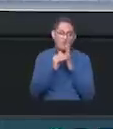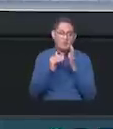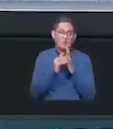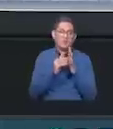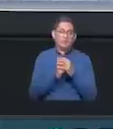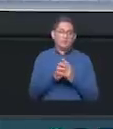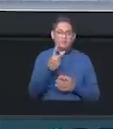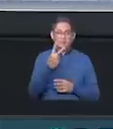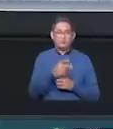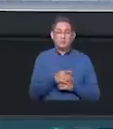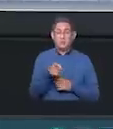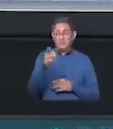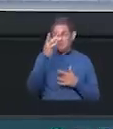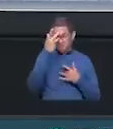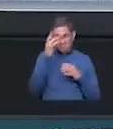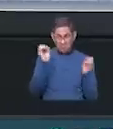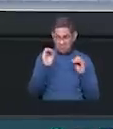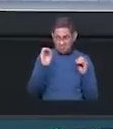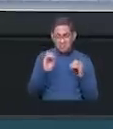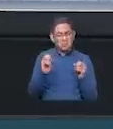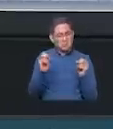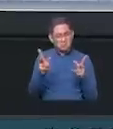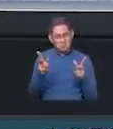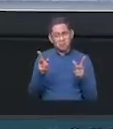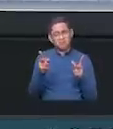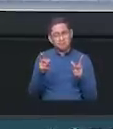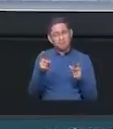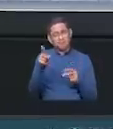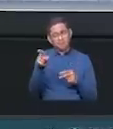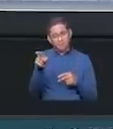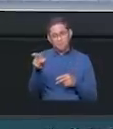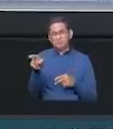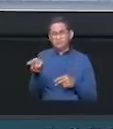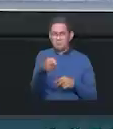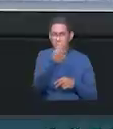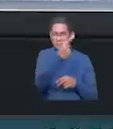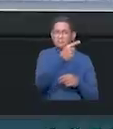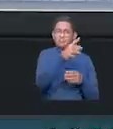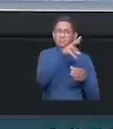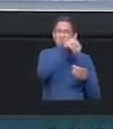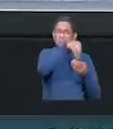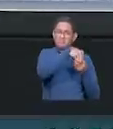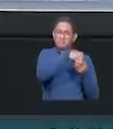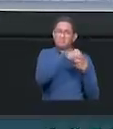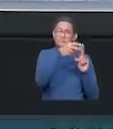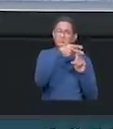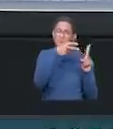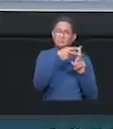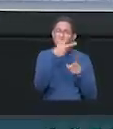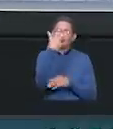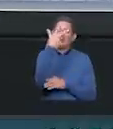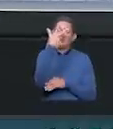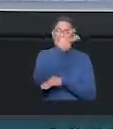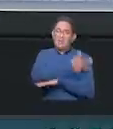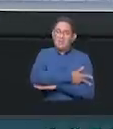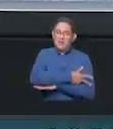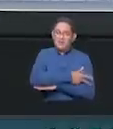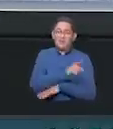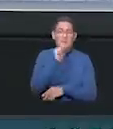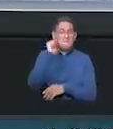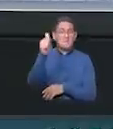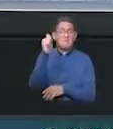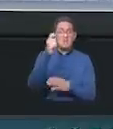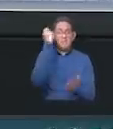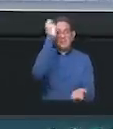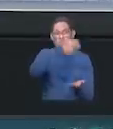de ser negativa deberán cumplir tres días de cuarentena a costo del